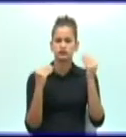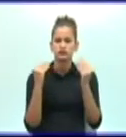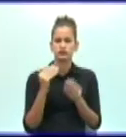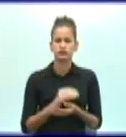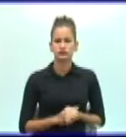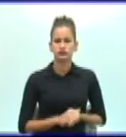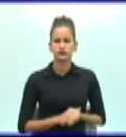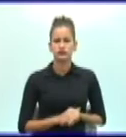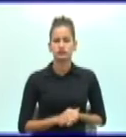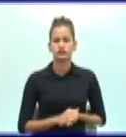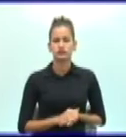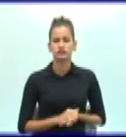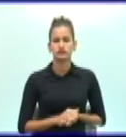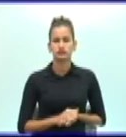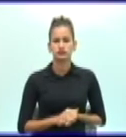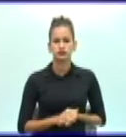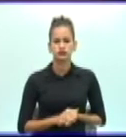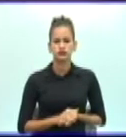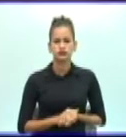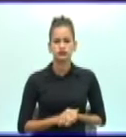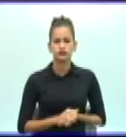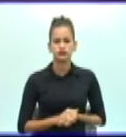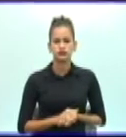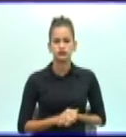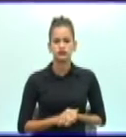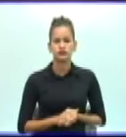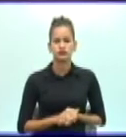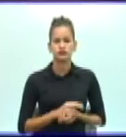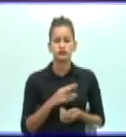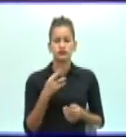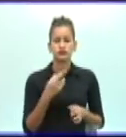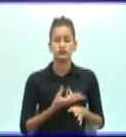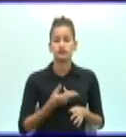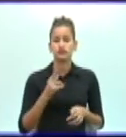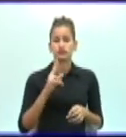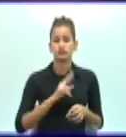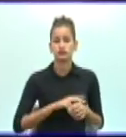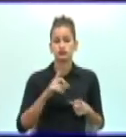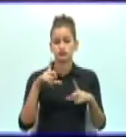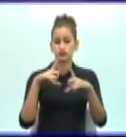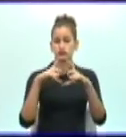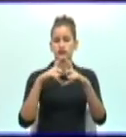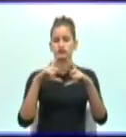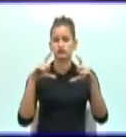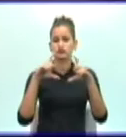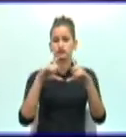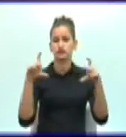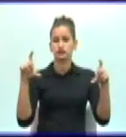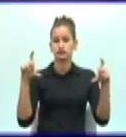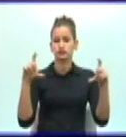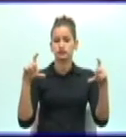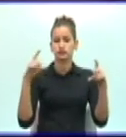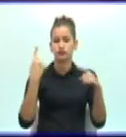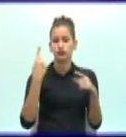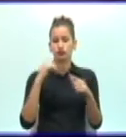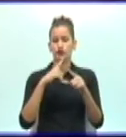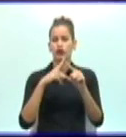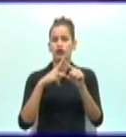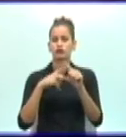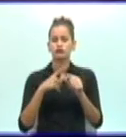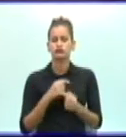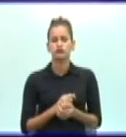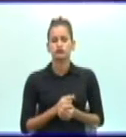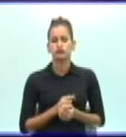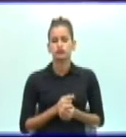y reflexionando. He representado en esta cartulina un ángulo. Observen lo que voy a hacer. Voy